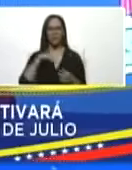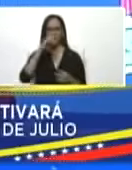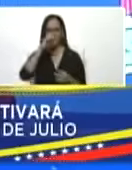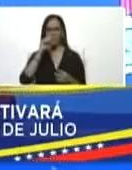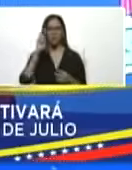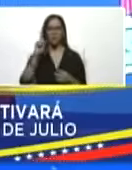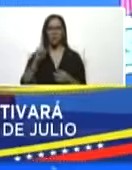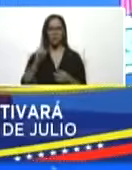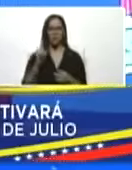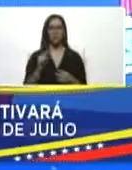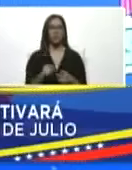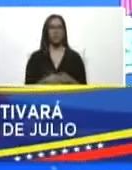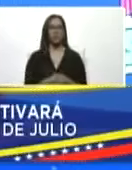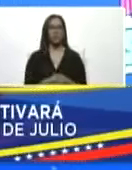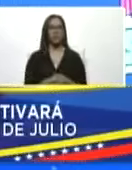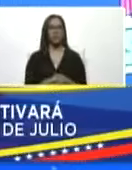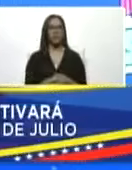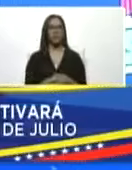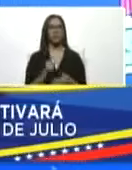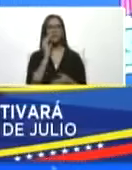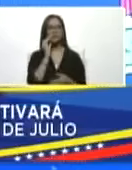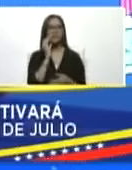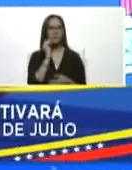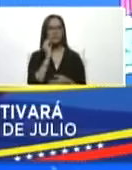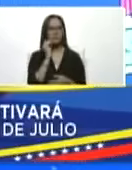XXI será el experimentado,